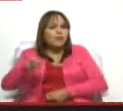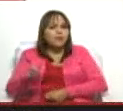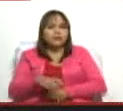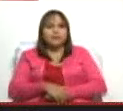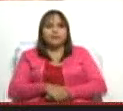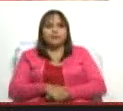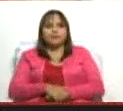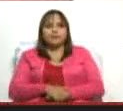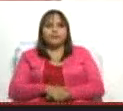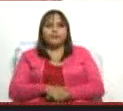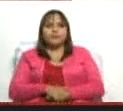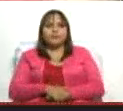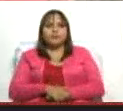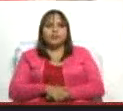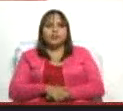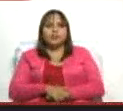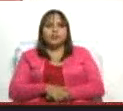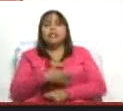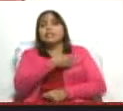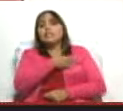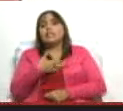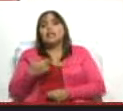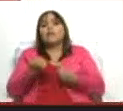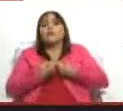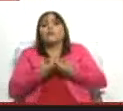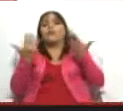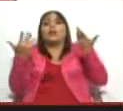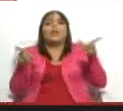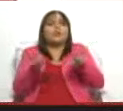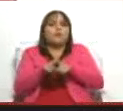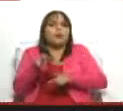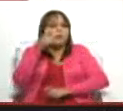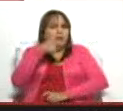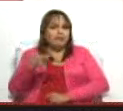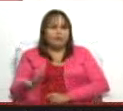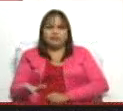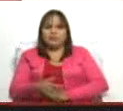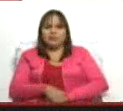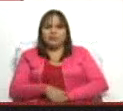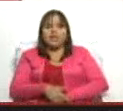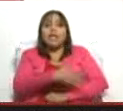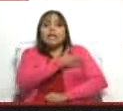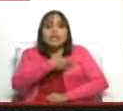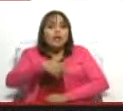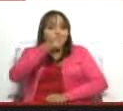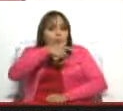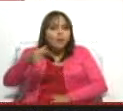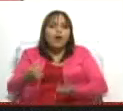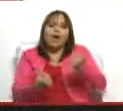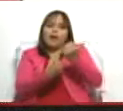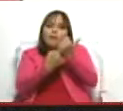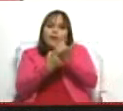Y quieren expresarse como se expresa el pueblo. Y quieren que el pueblo les crea.